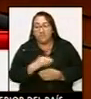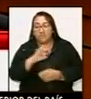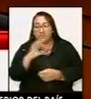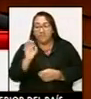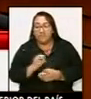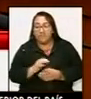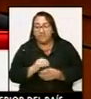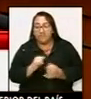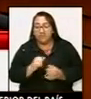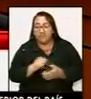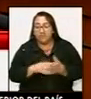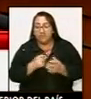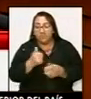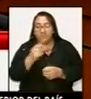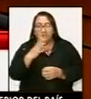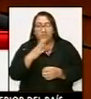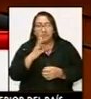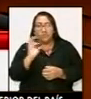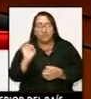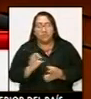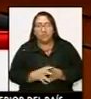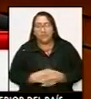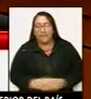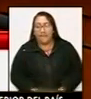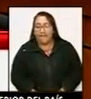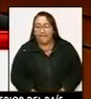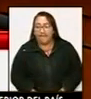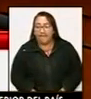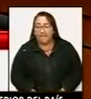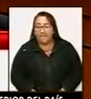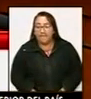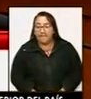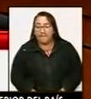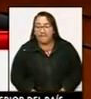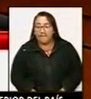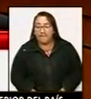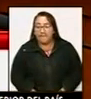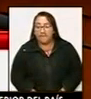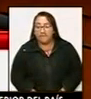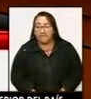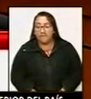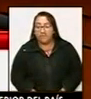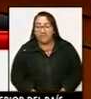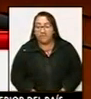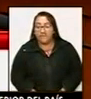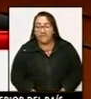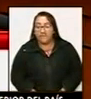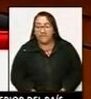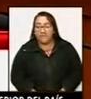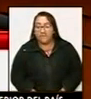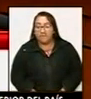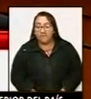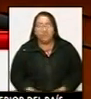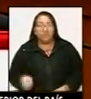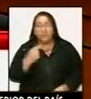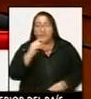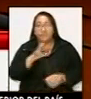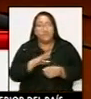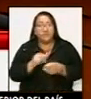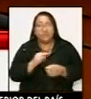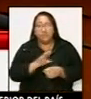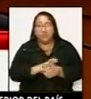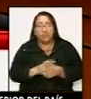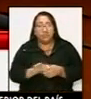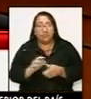3%, hoy estamos creo que en 4% del presupuesto total. Ni siquiera se cumple, señor